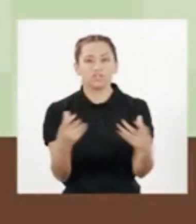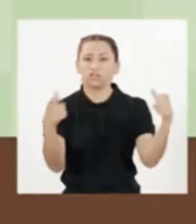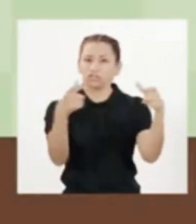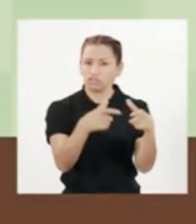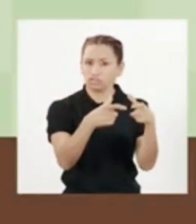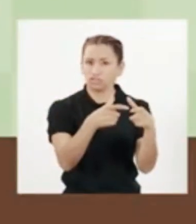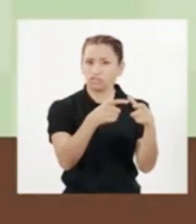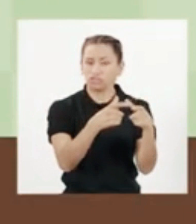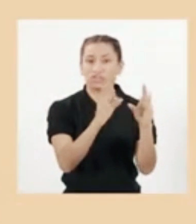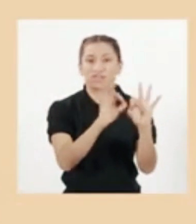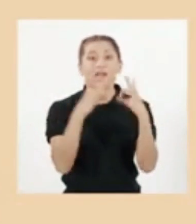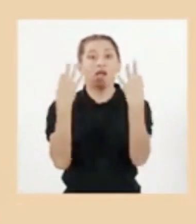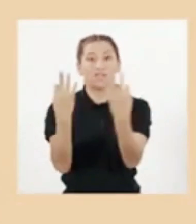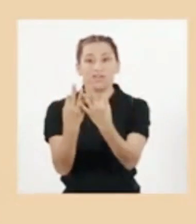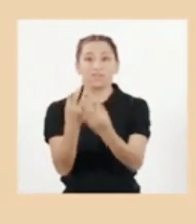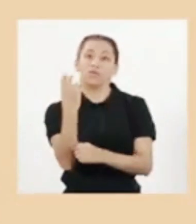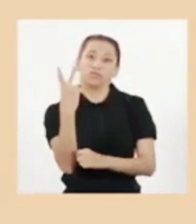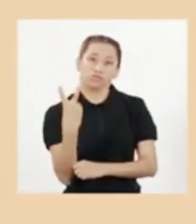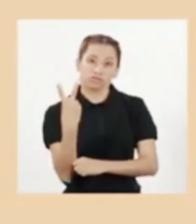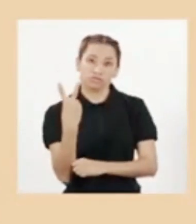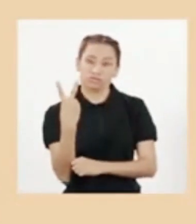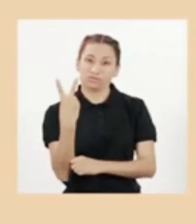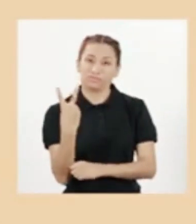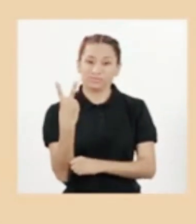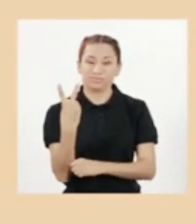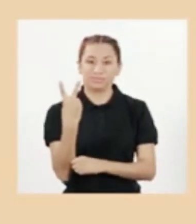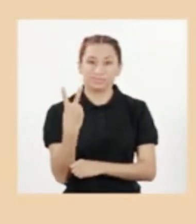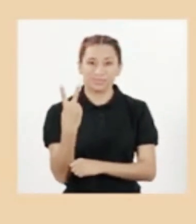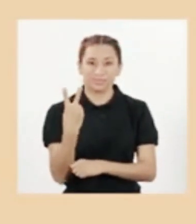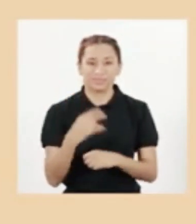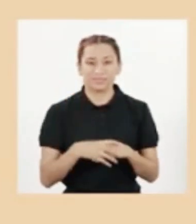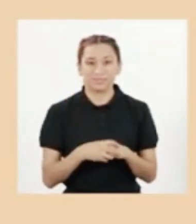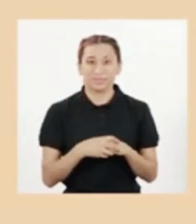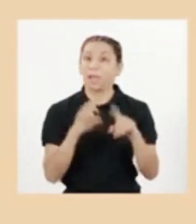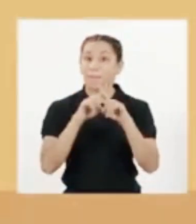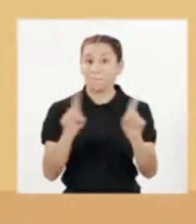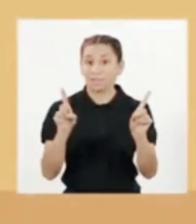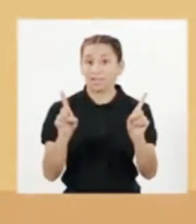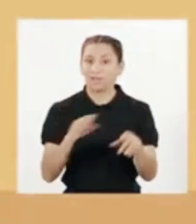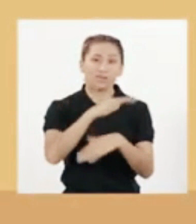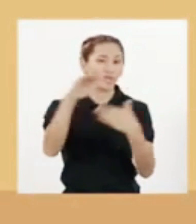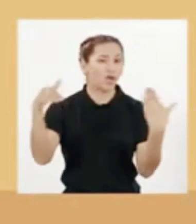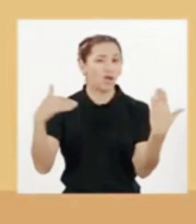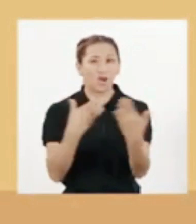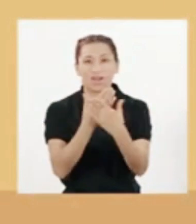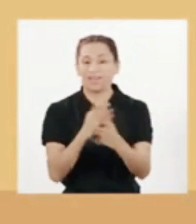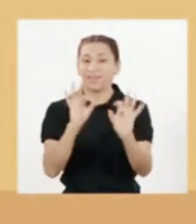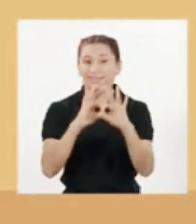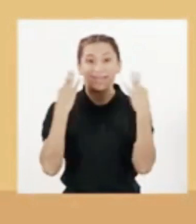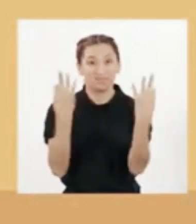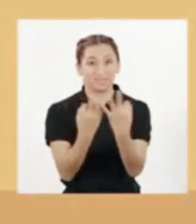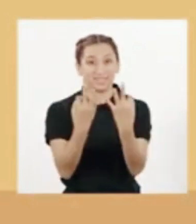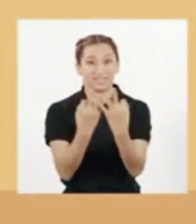familias pequeñas, hay familias de a dos. Pero todas